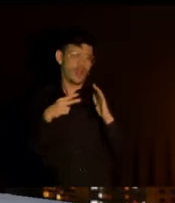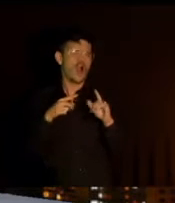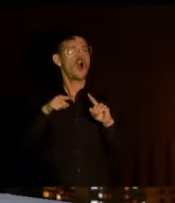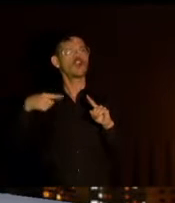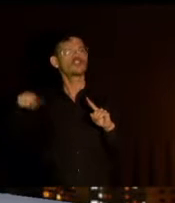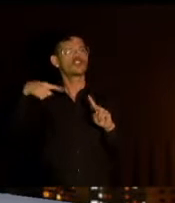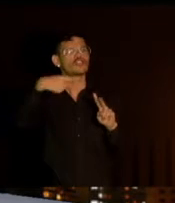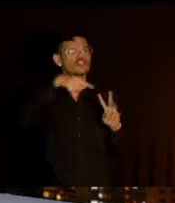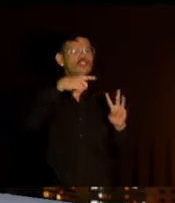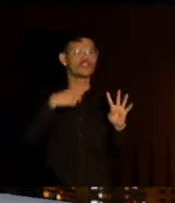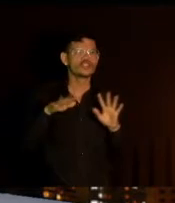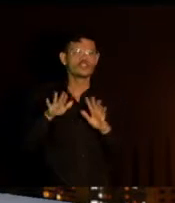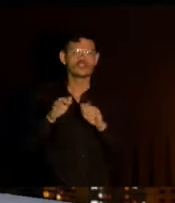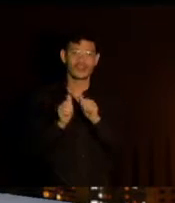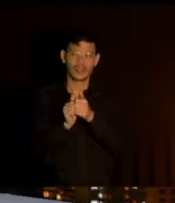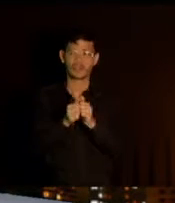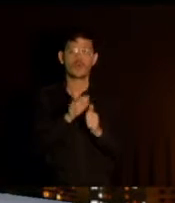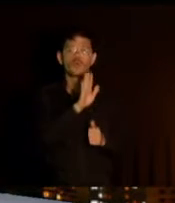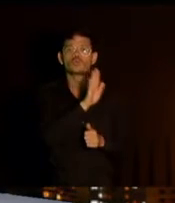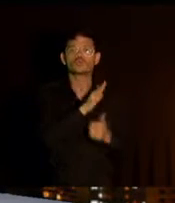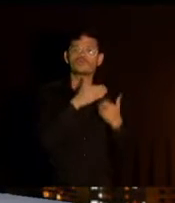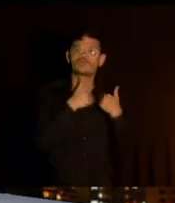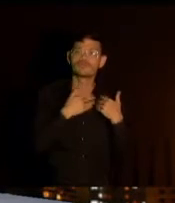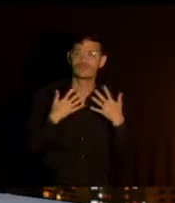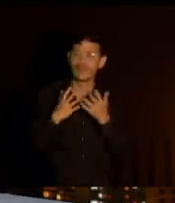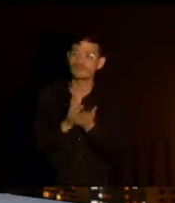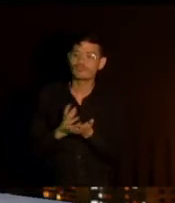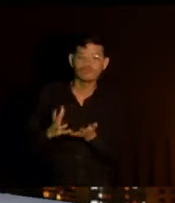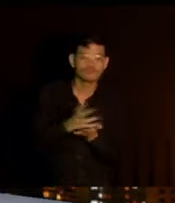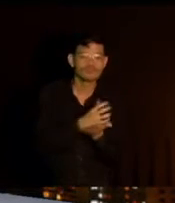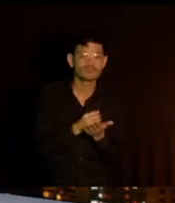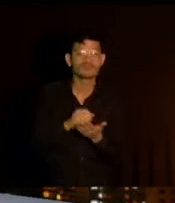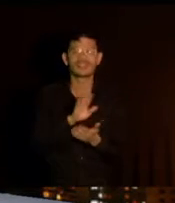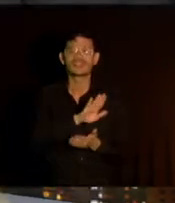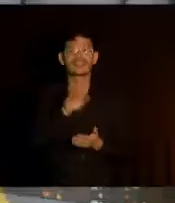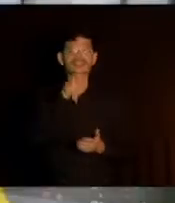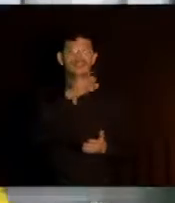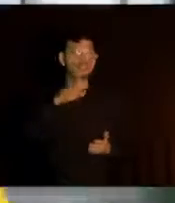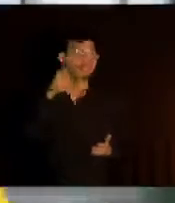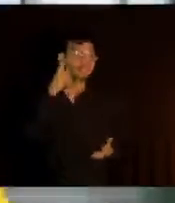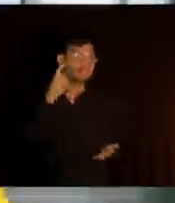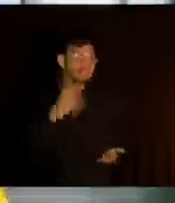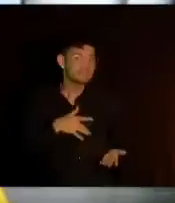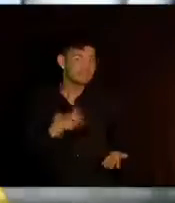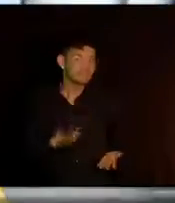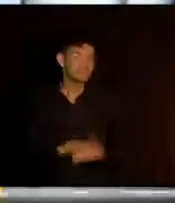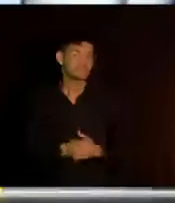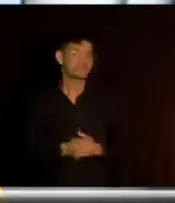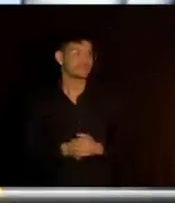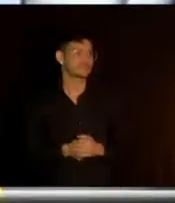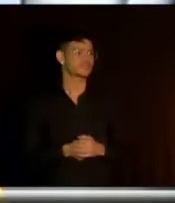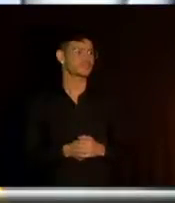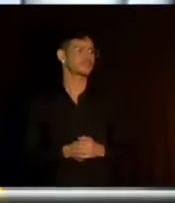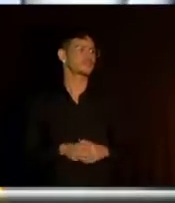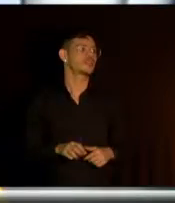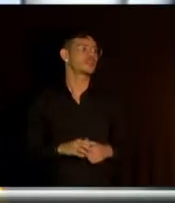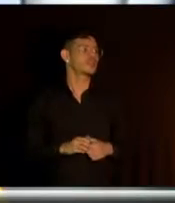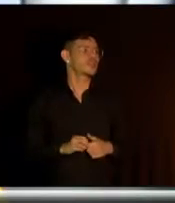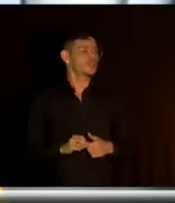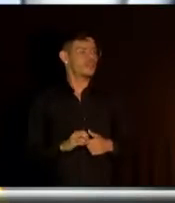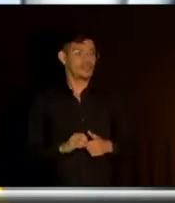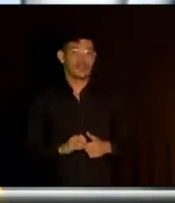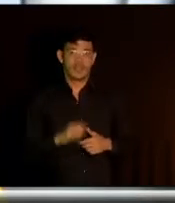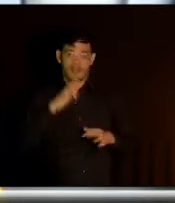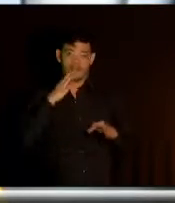podido usted recopilar para ellos? ¿Qué significa esto? Bueno, pues la verdad creo que estamos en un proceso